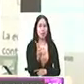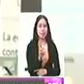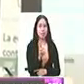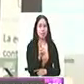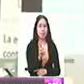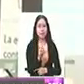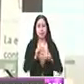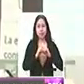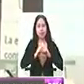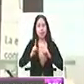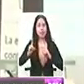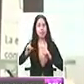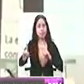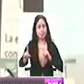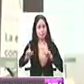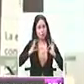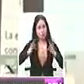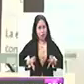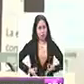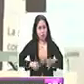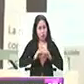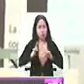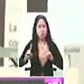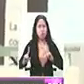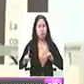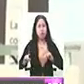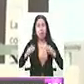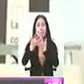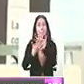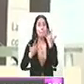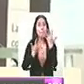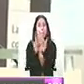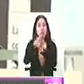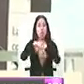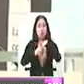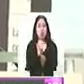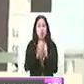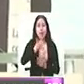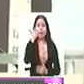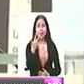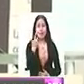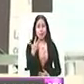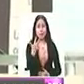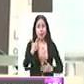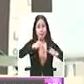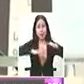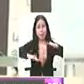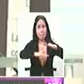el distanciamiento físico, el lavado de manos, que son las 3 medidas fundamentales para